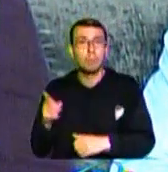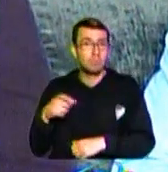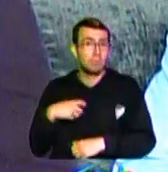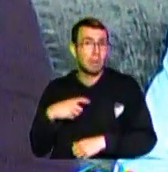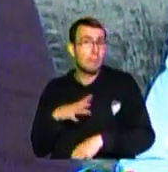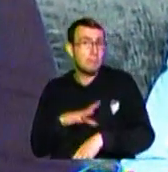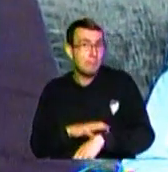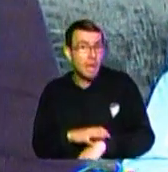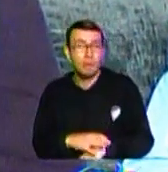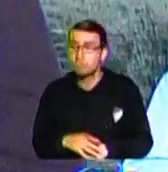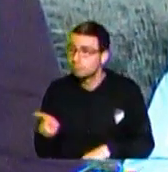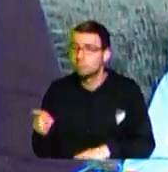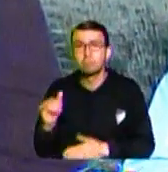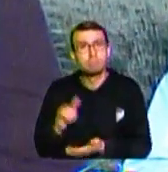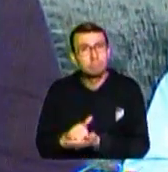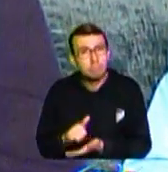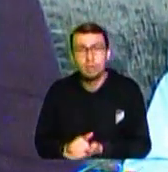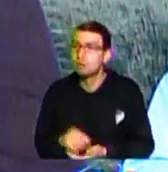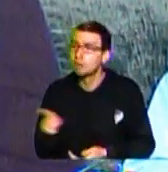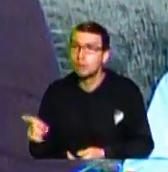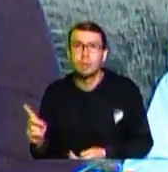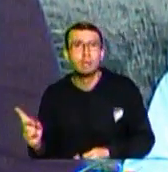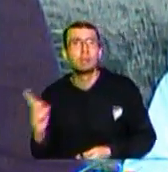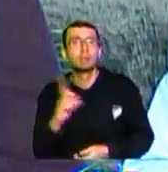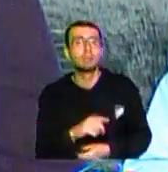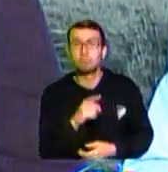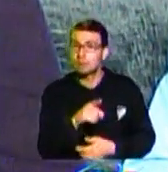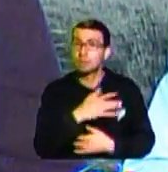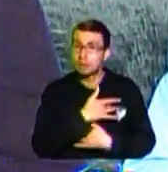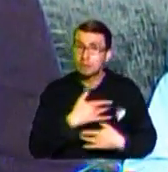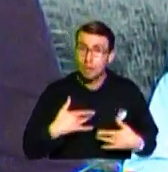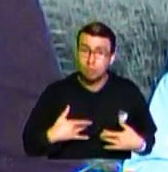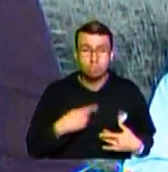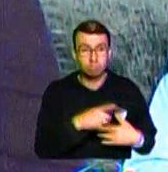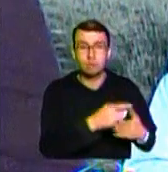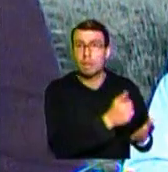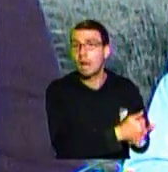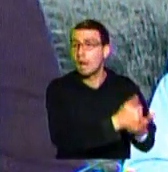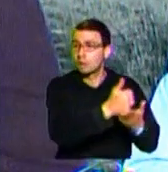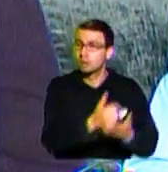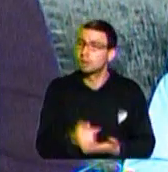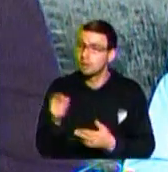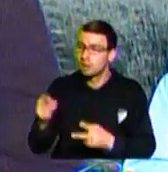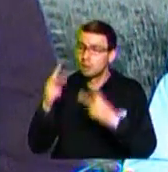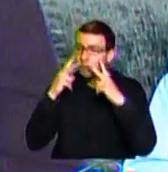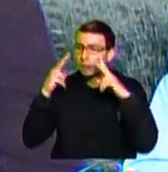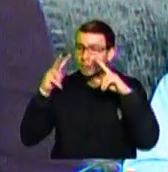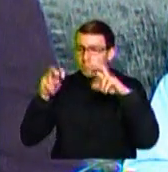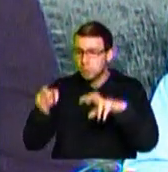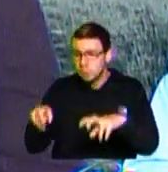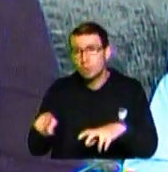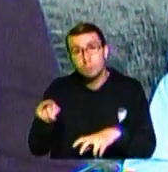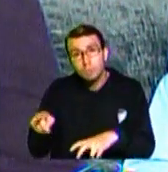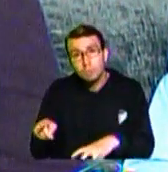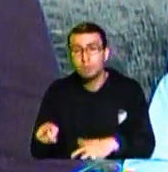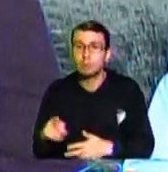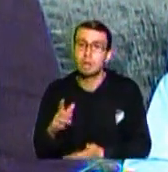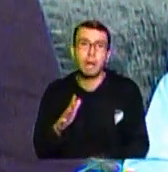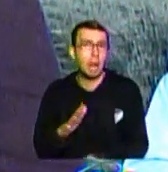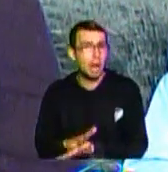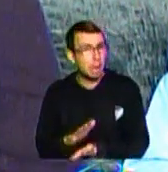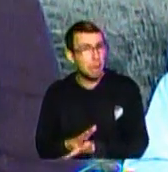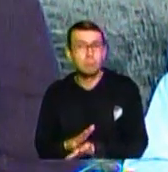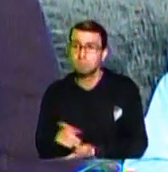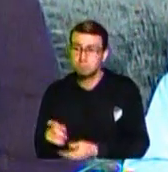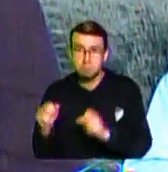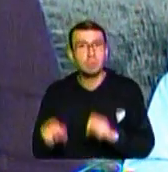pronto su servicio de salud que realmente le pueda brindar un estudio, usted va a tener la tranquilidad